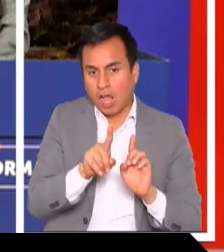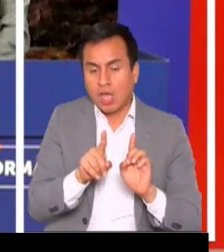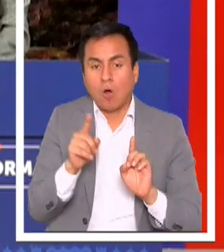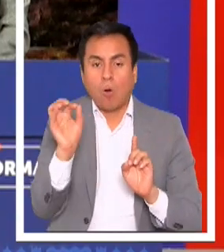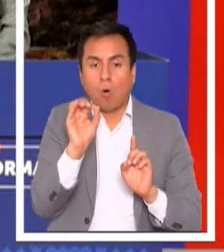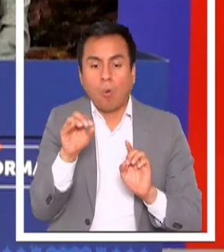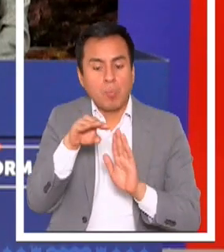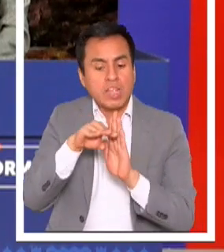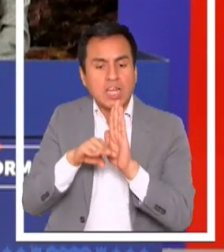medidas administrativas